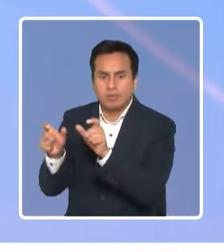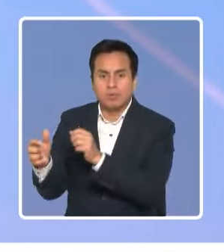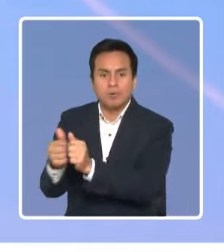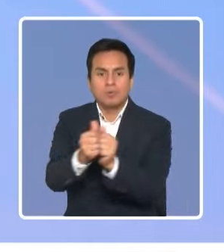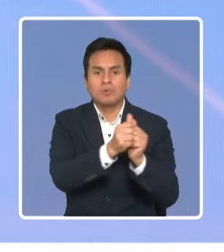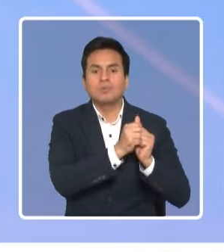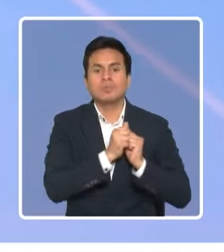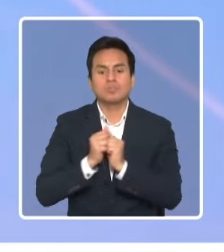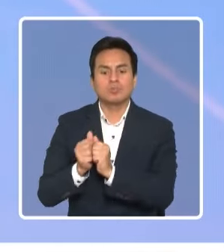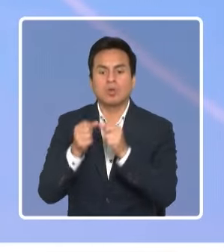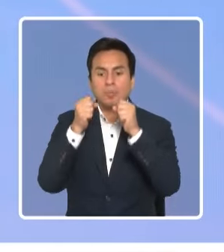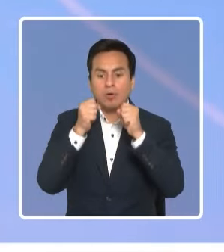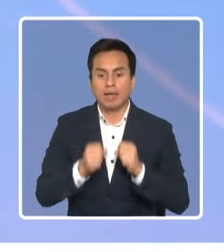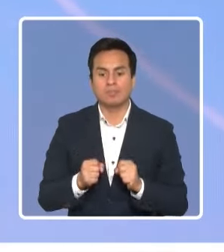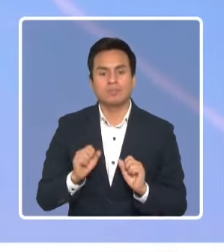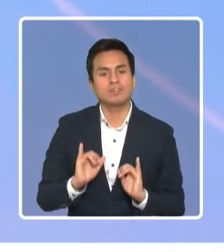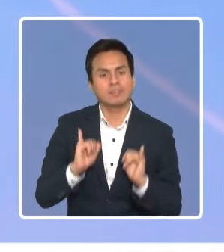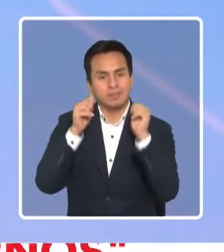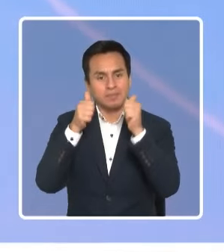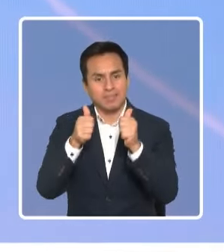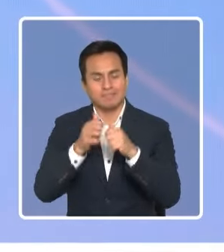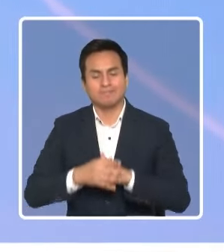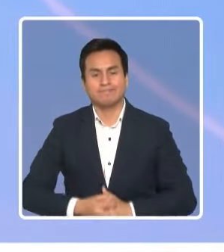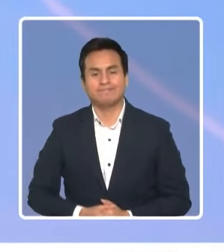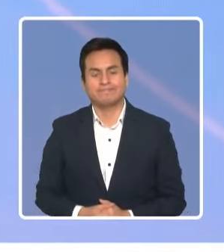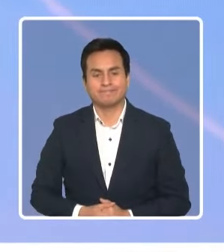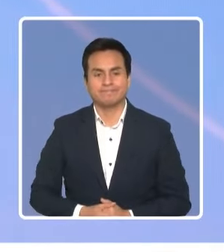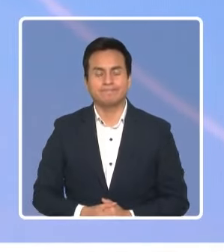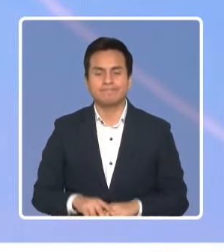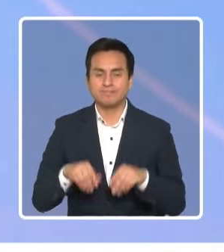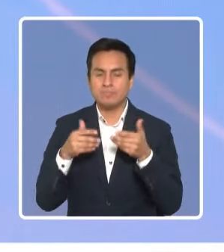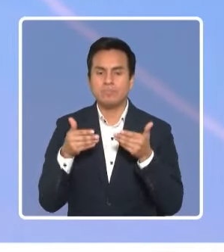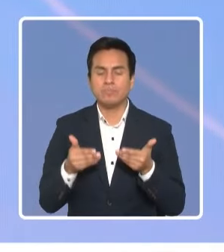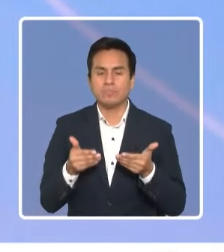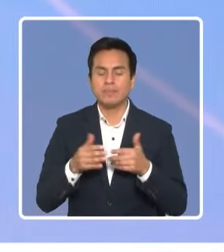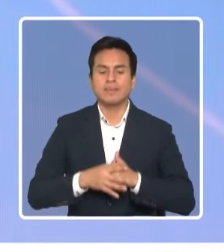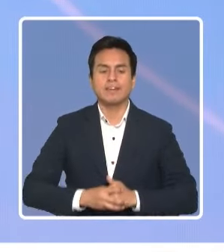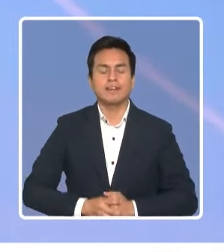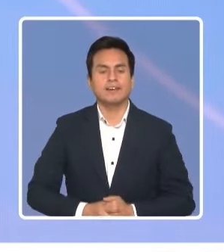que juntos podamos pasarla bien. Ahora,